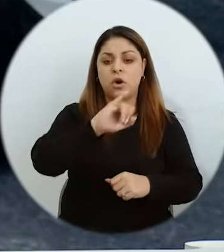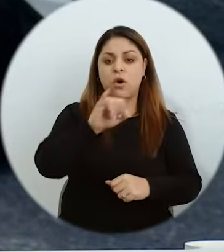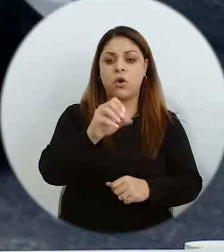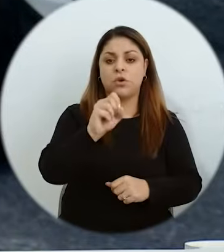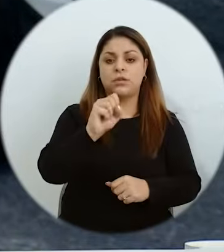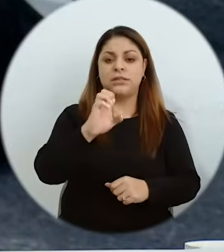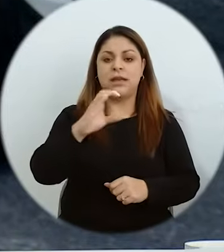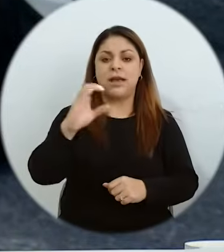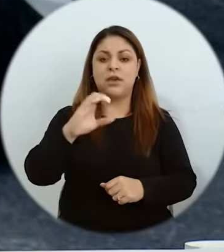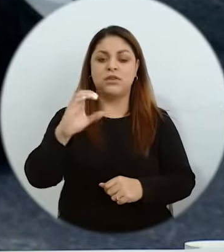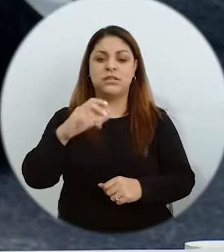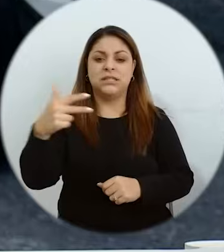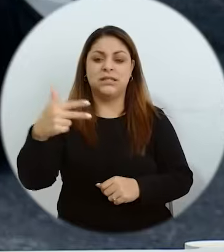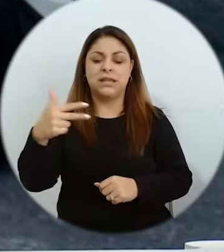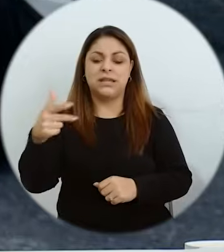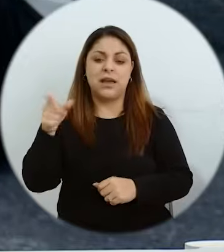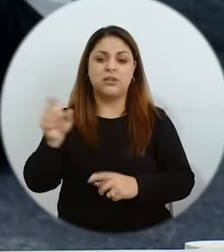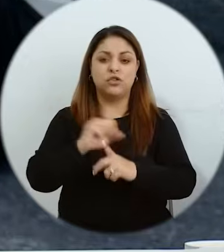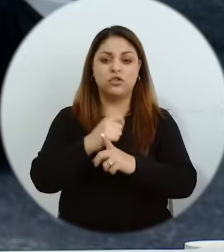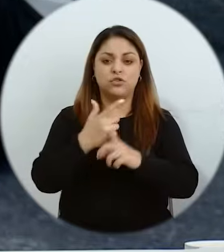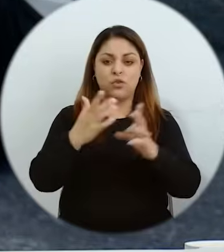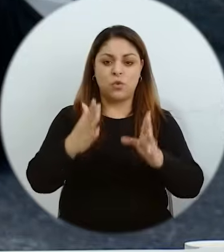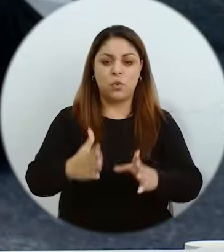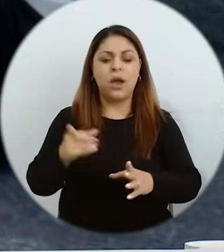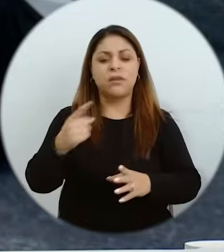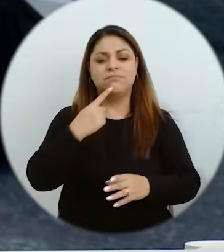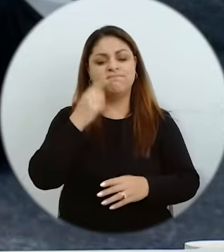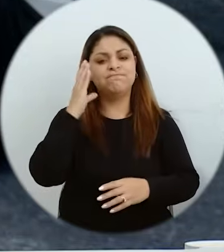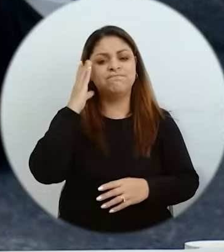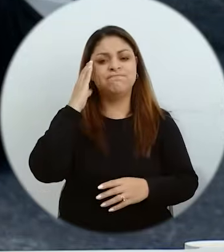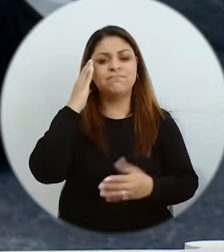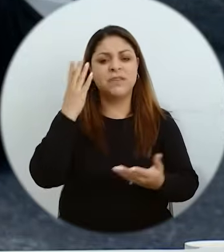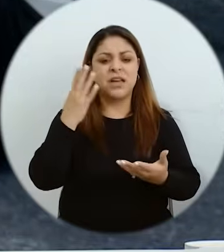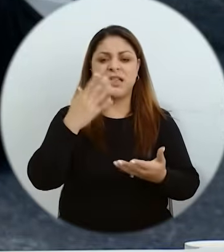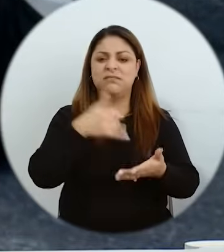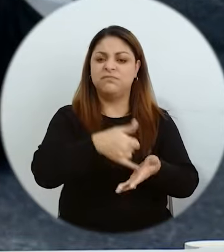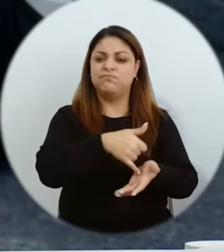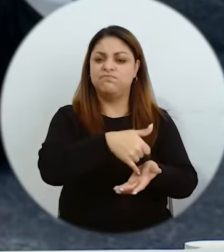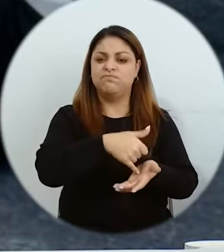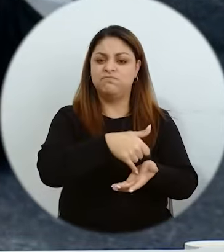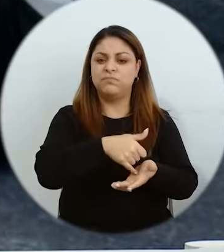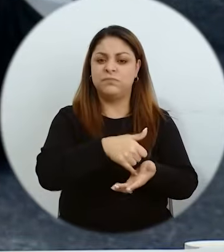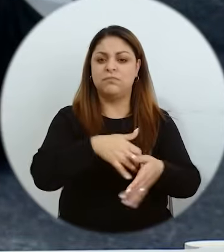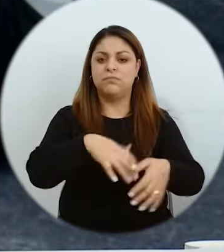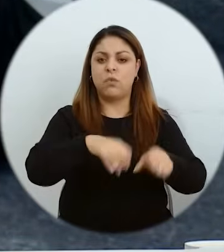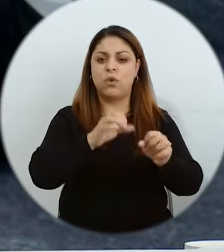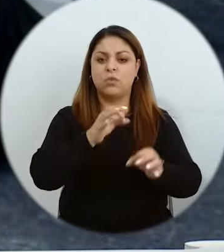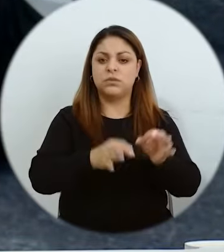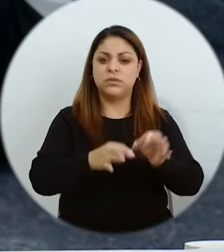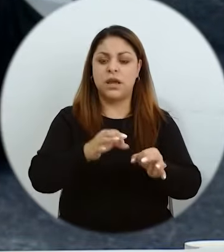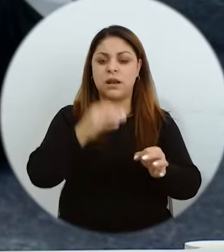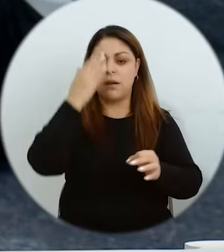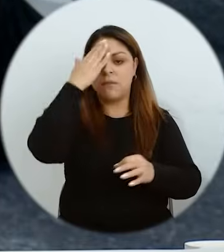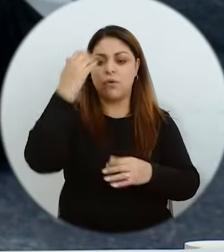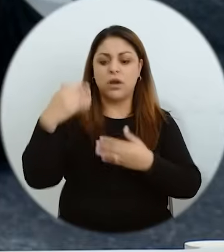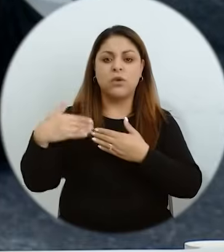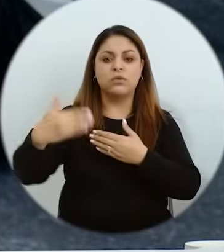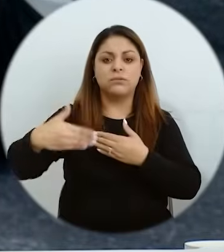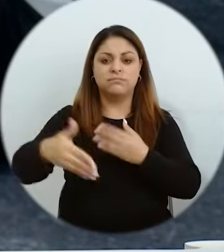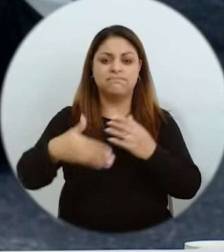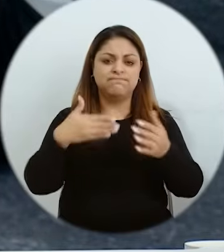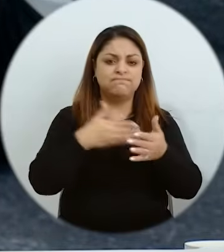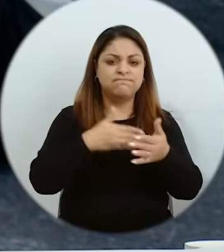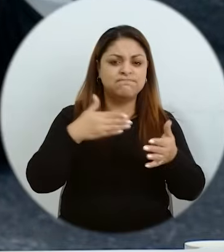y comentó a una mirada su preocupación por el debilitamiento del Poder Judicial debido a constantes